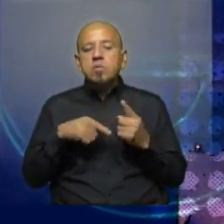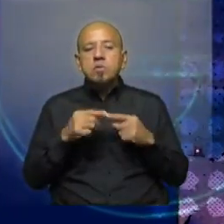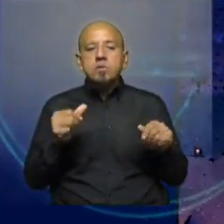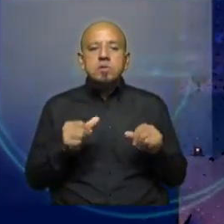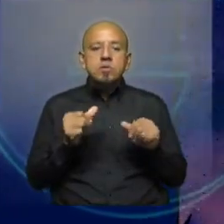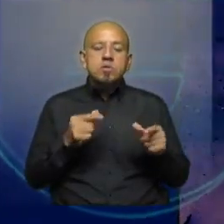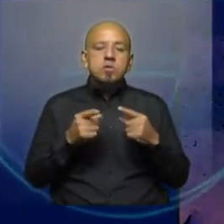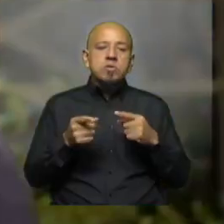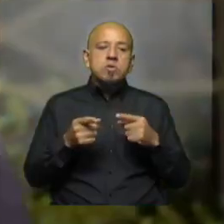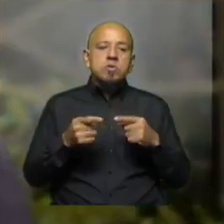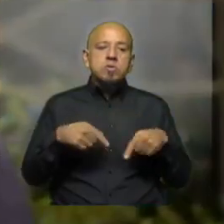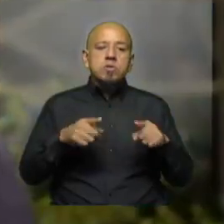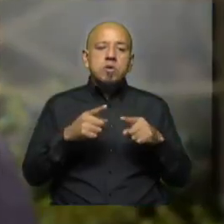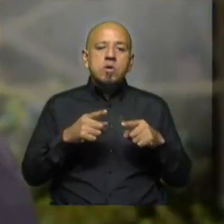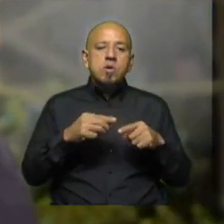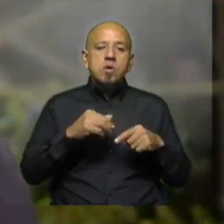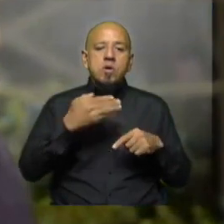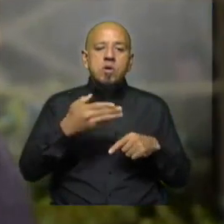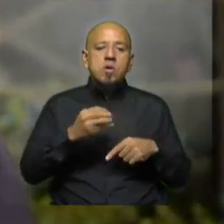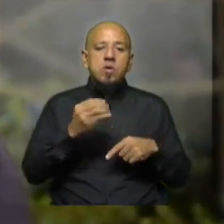creación del jardín botánico.